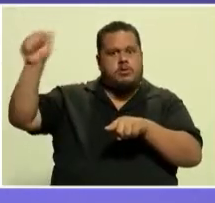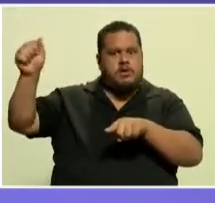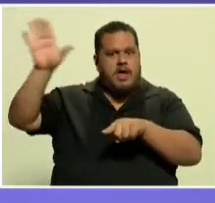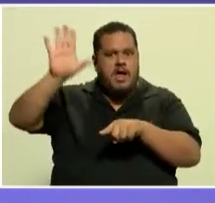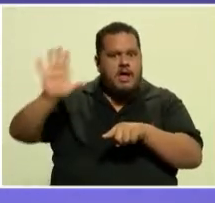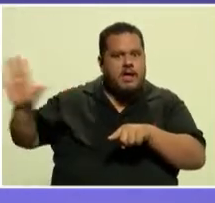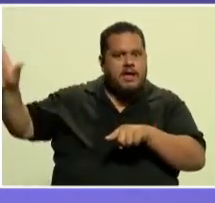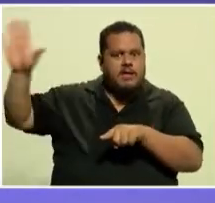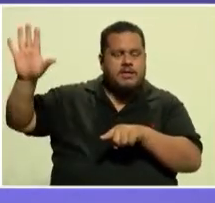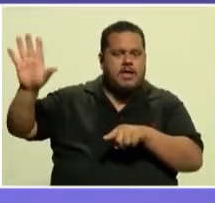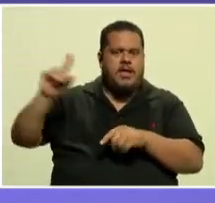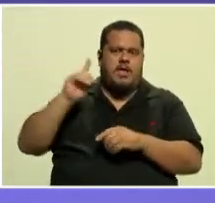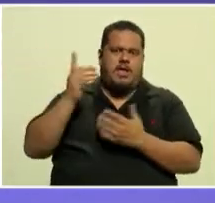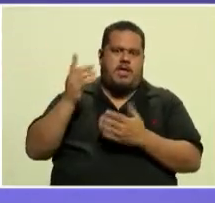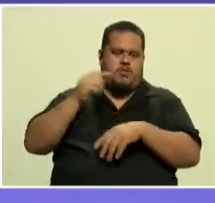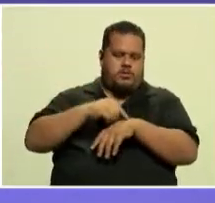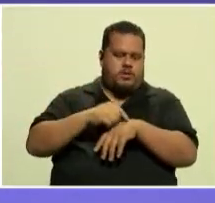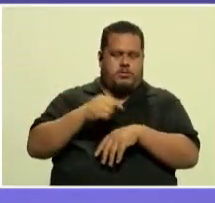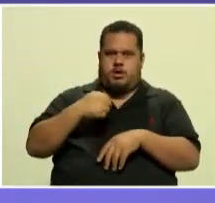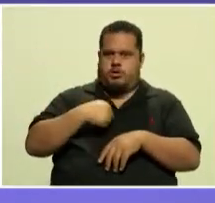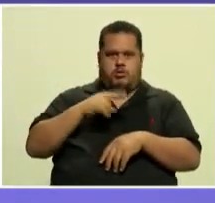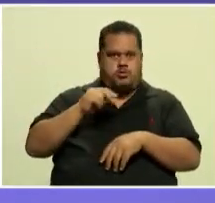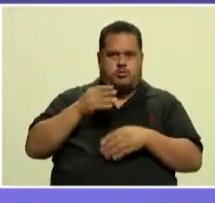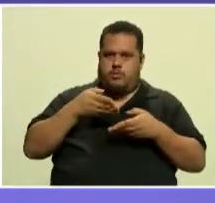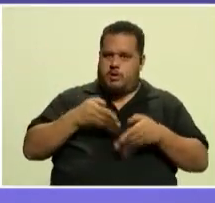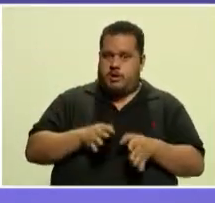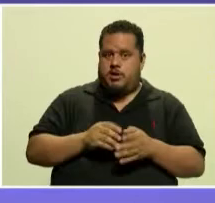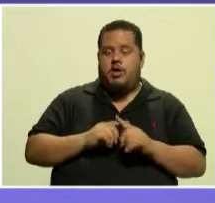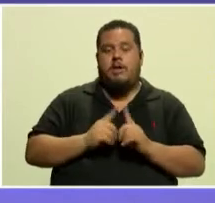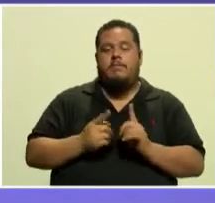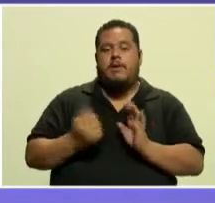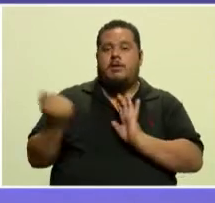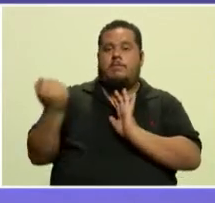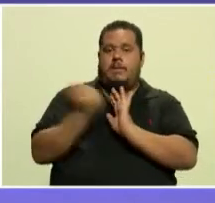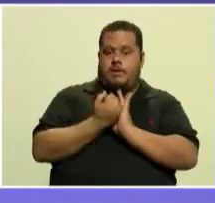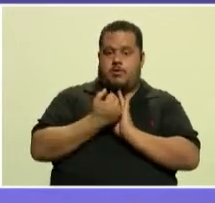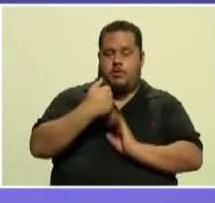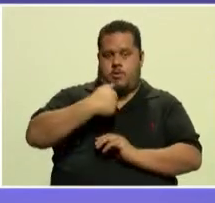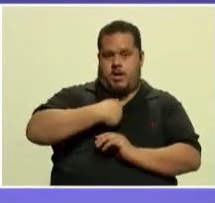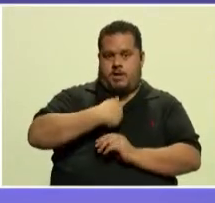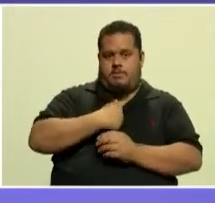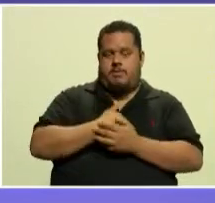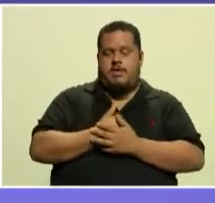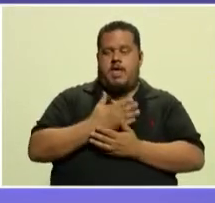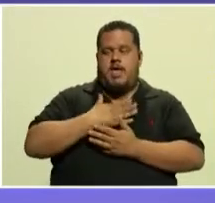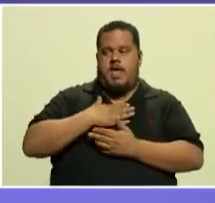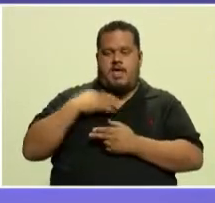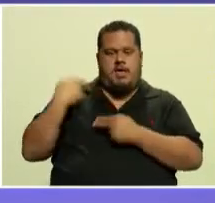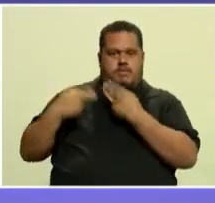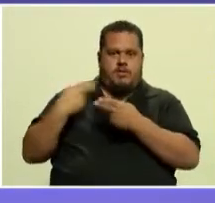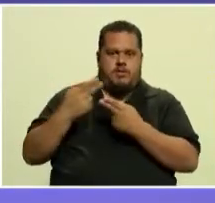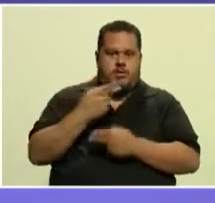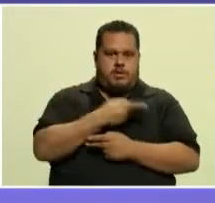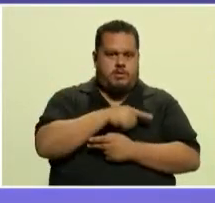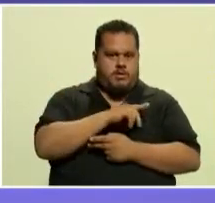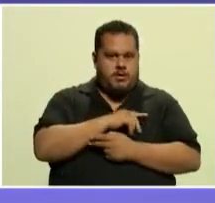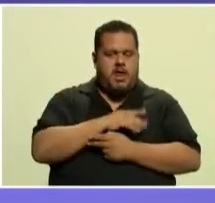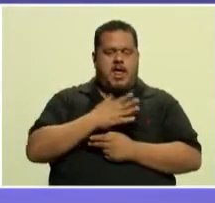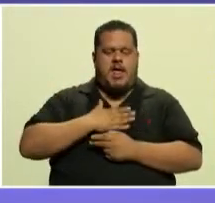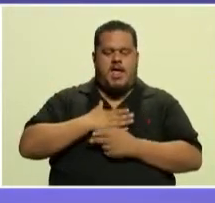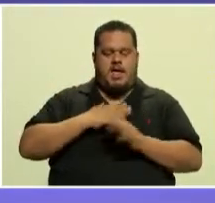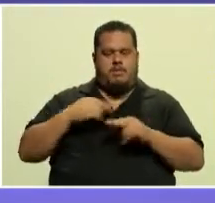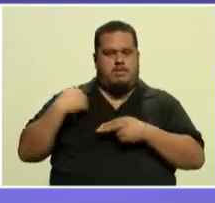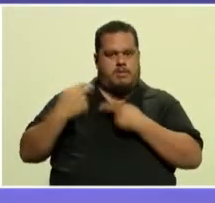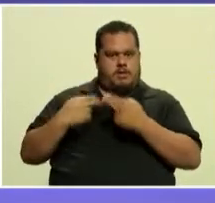época en la que yo no había nacido, pero me marcó a mí en mi historia personal, en mi historia